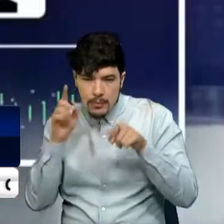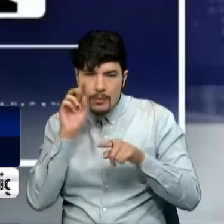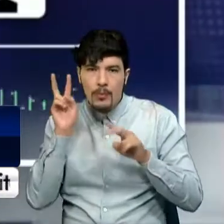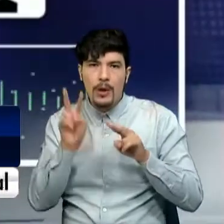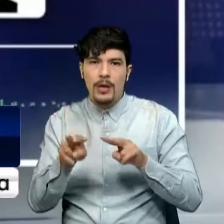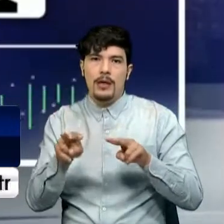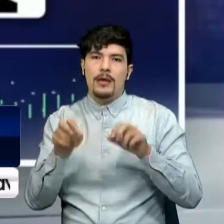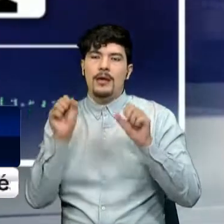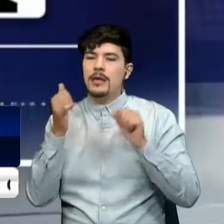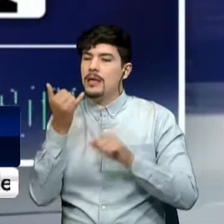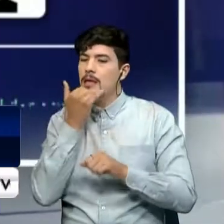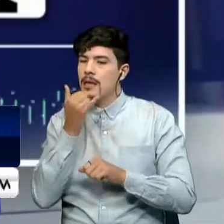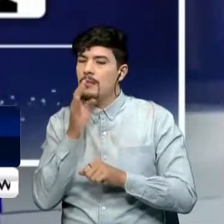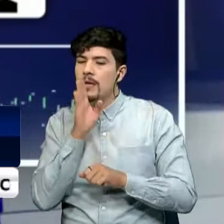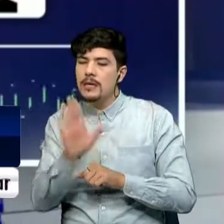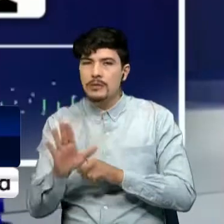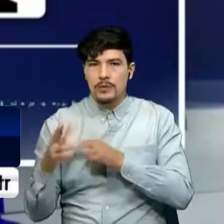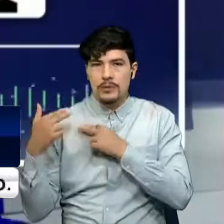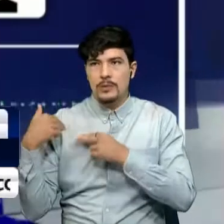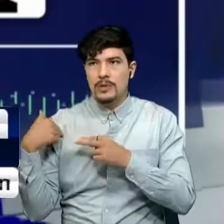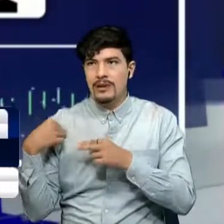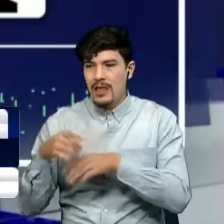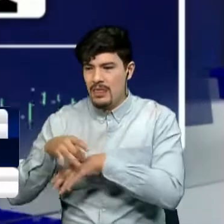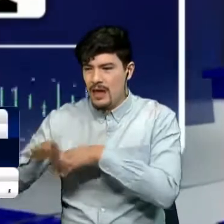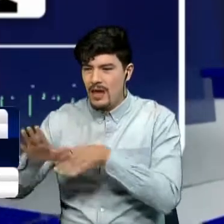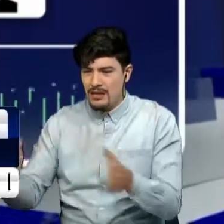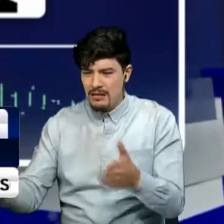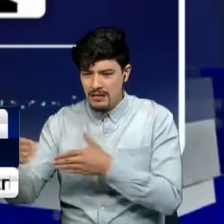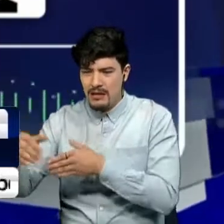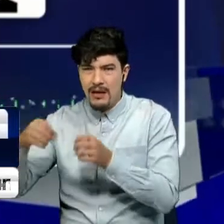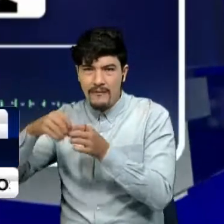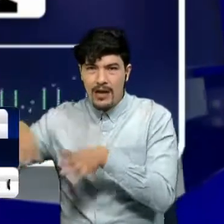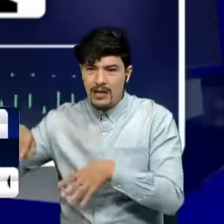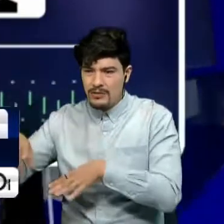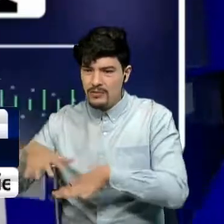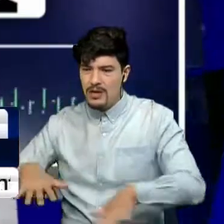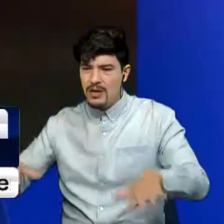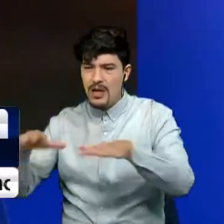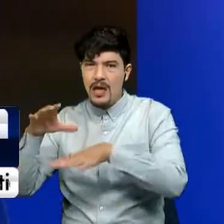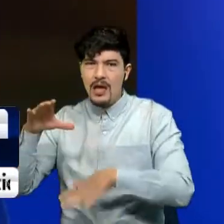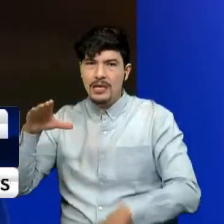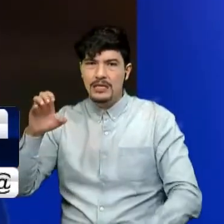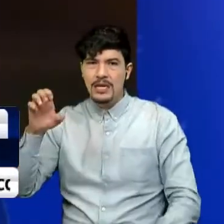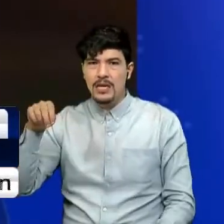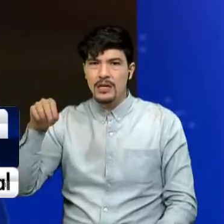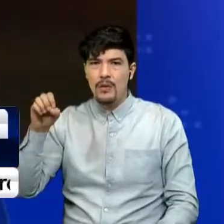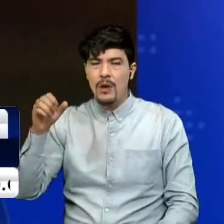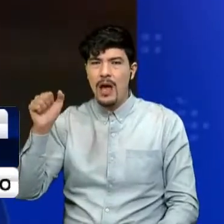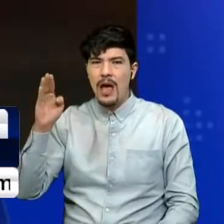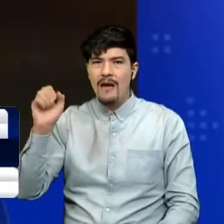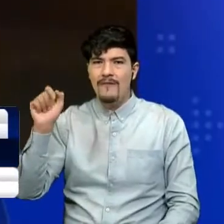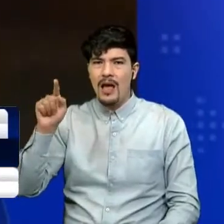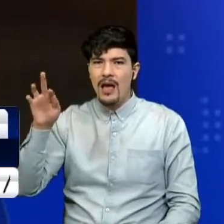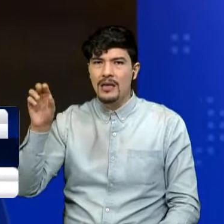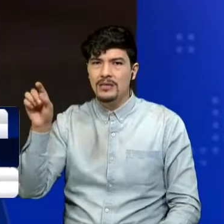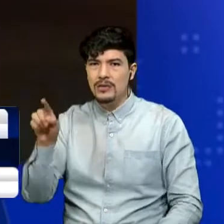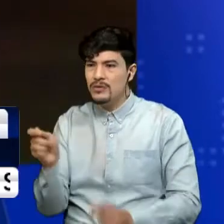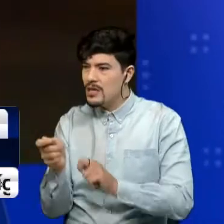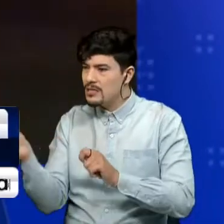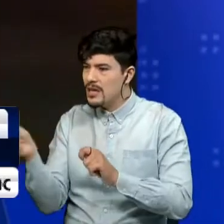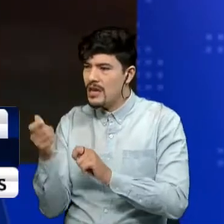hecho. Y fue una caja abandonada que nos dejaron en el sector de Cenabastos, en la parte anterior de la Secretaría de